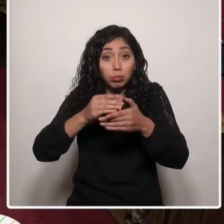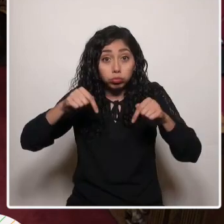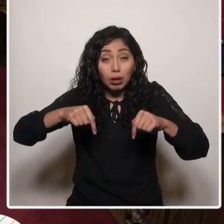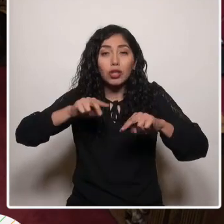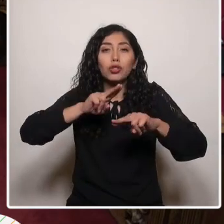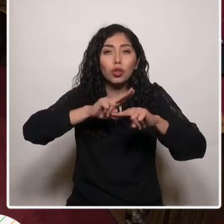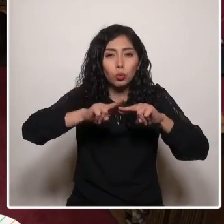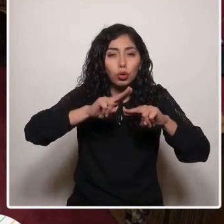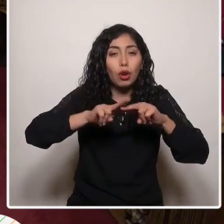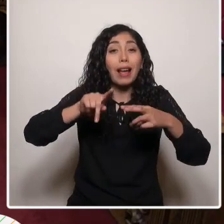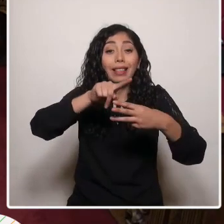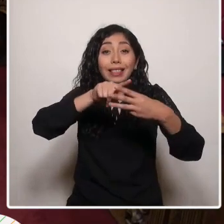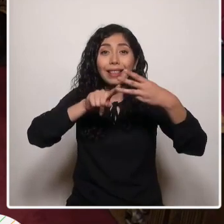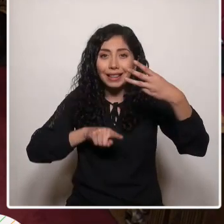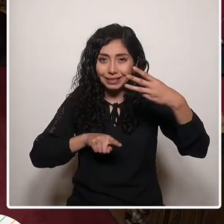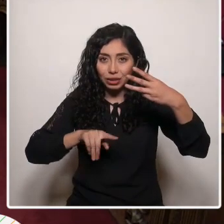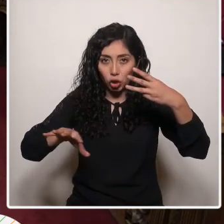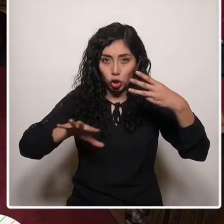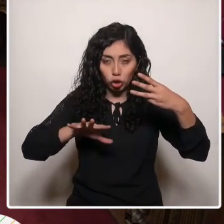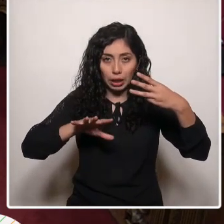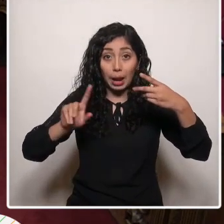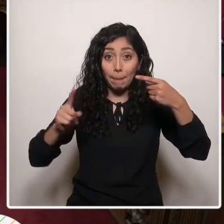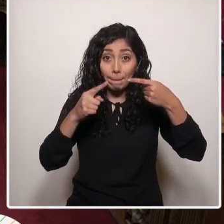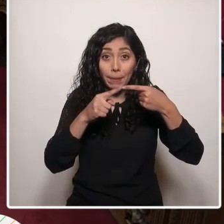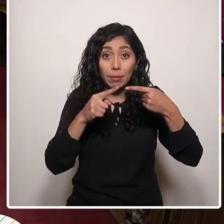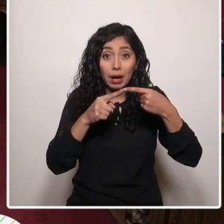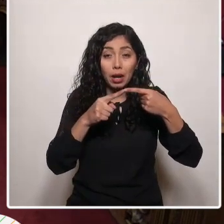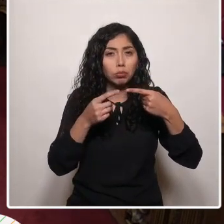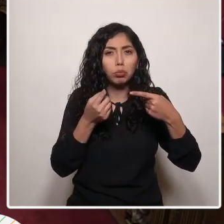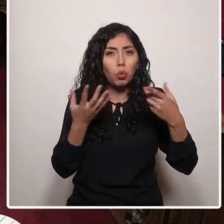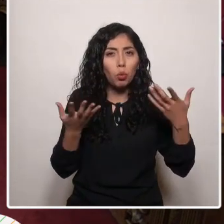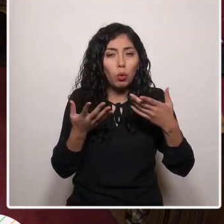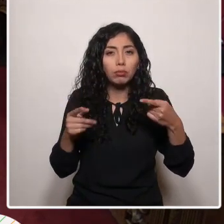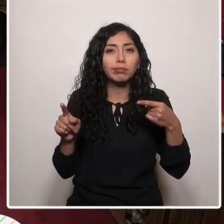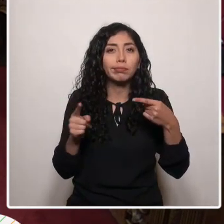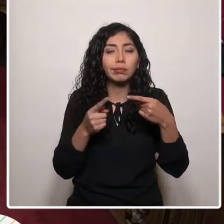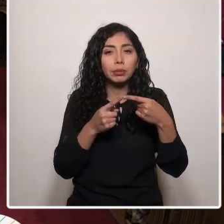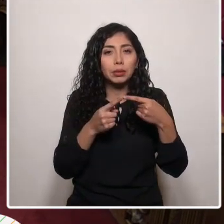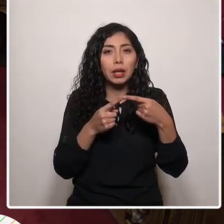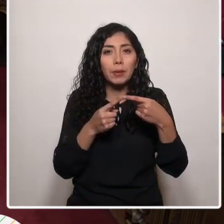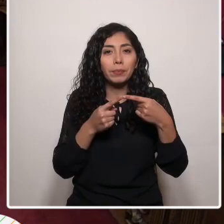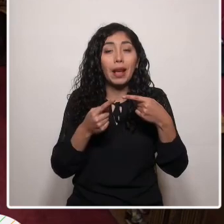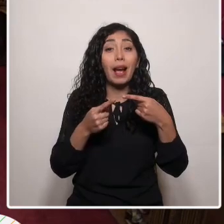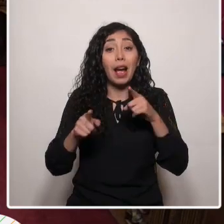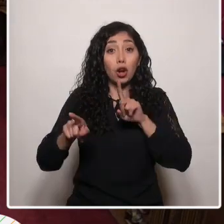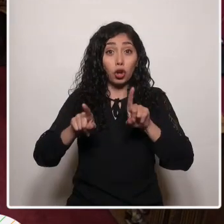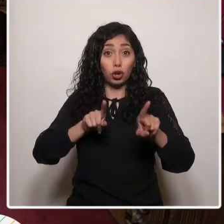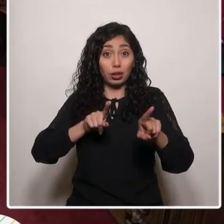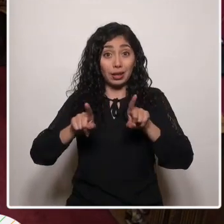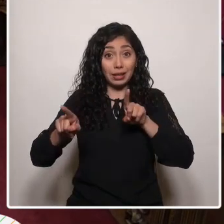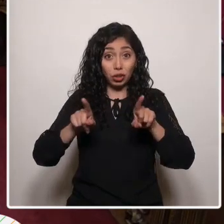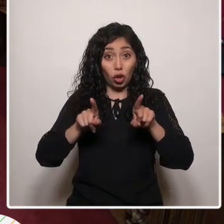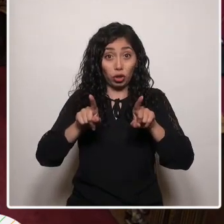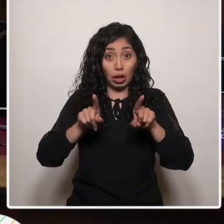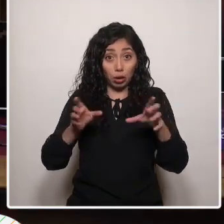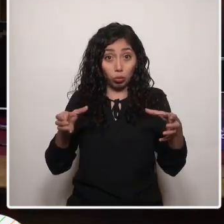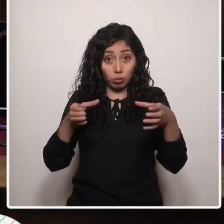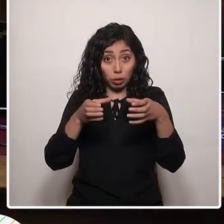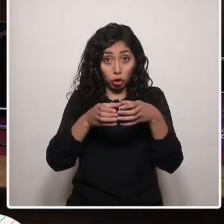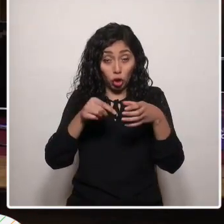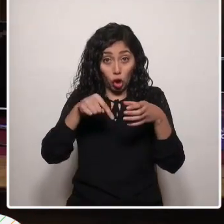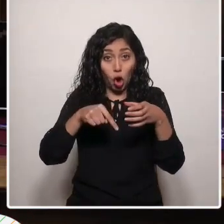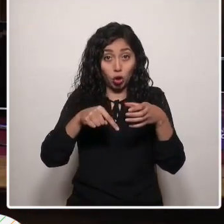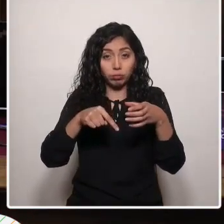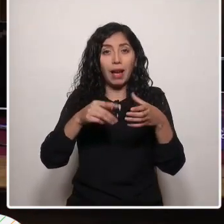3 cuestiones. La primera es si la coordinación de la comisión